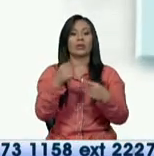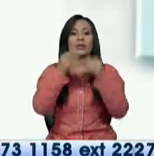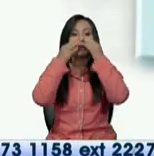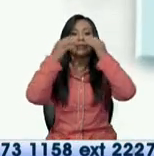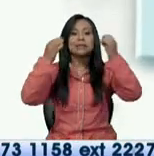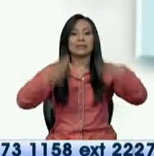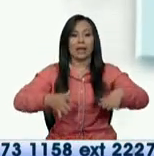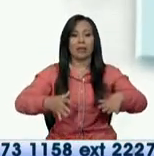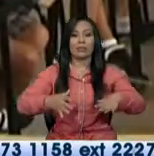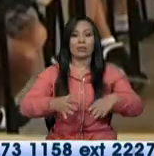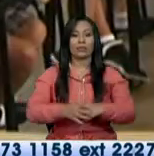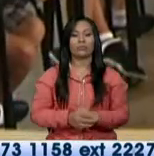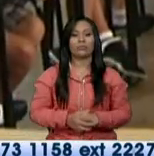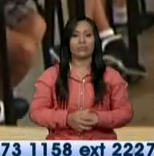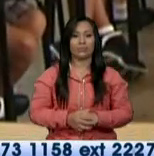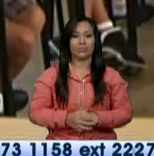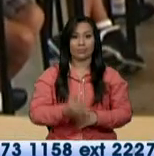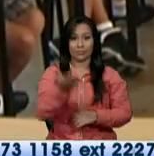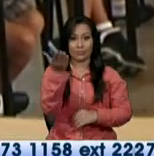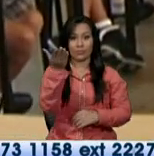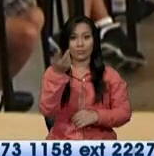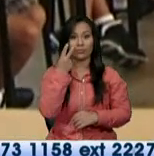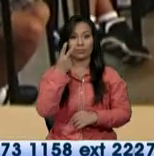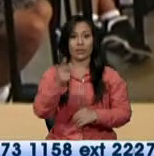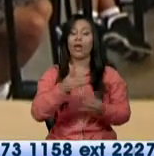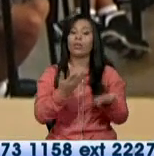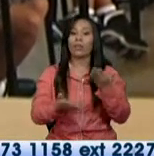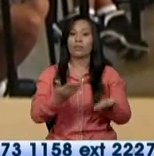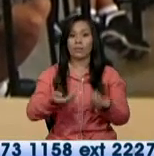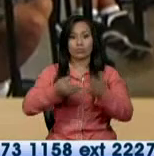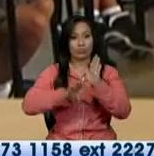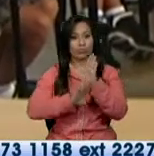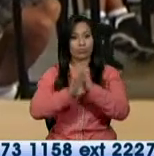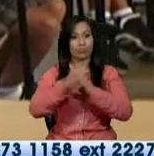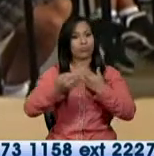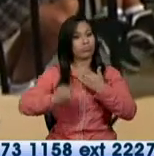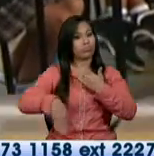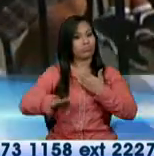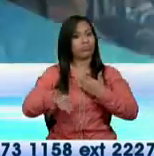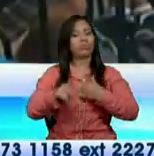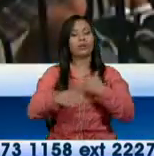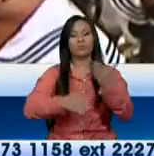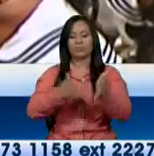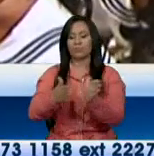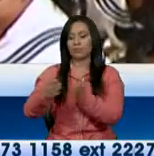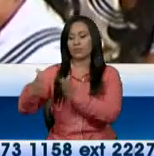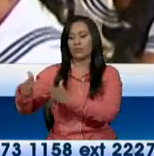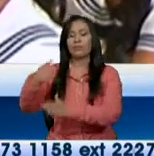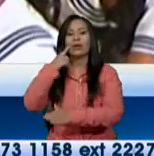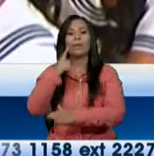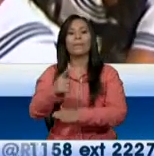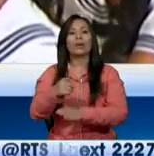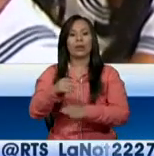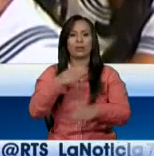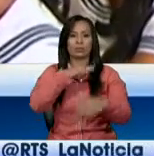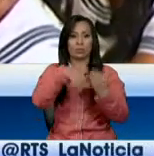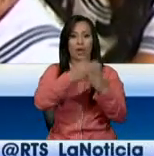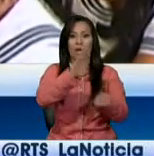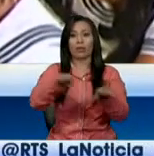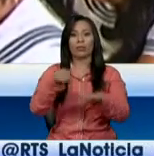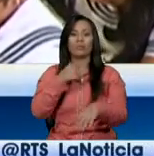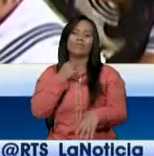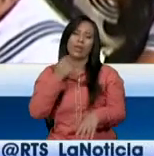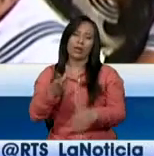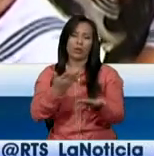exámenes quimestrales. Indicó que si se adelanta la culminación del año lectivo, hay un plan de contingencia para nivelar a los